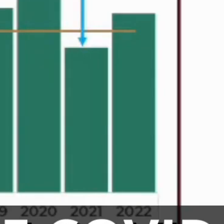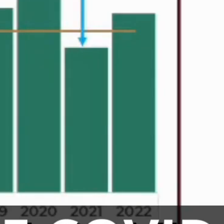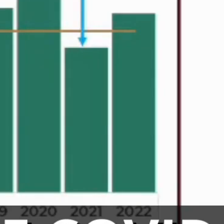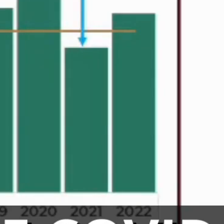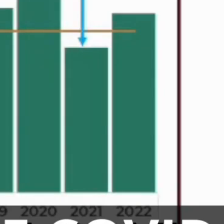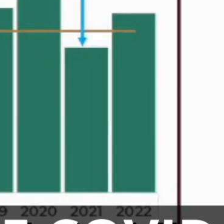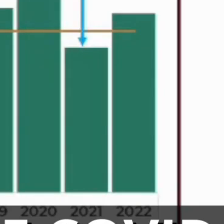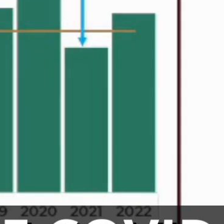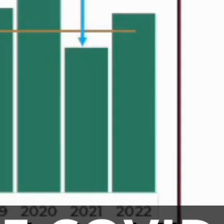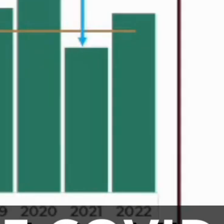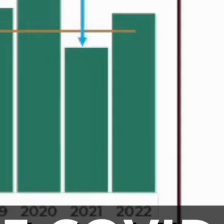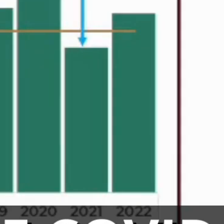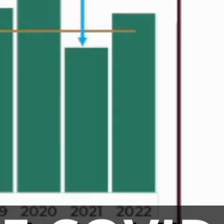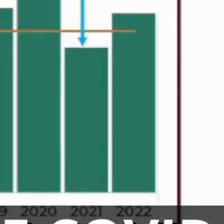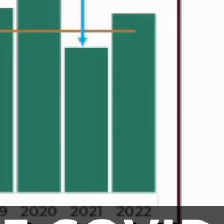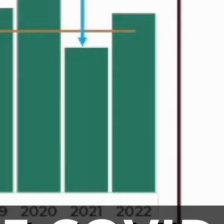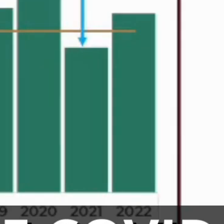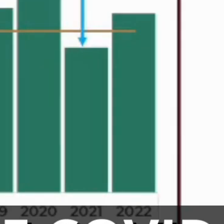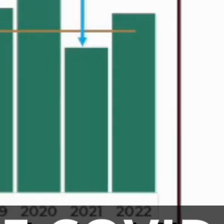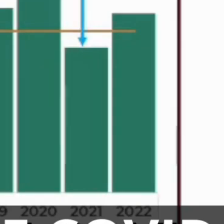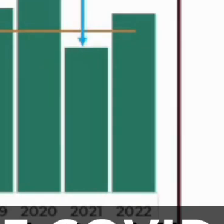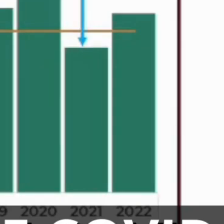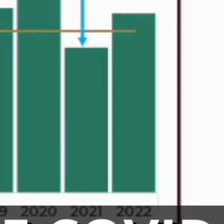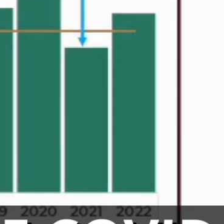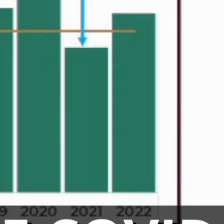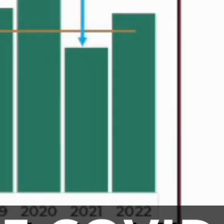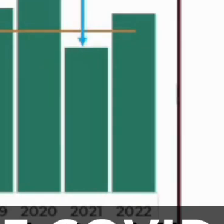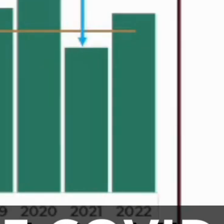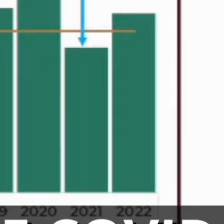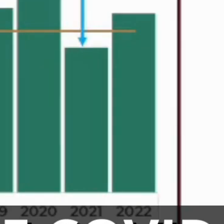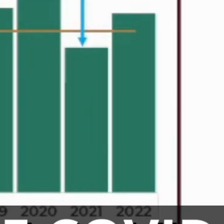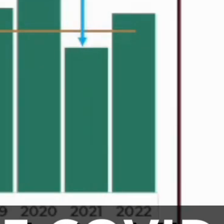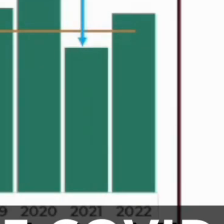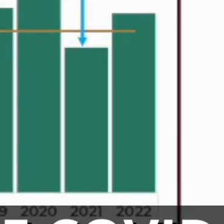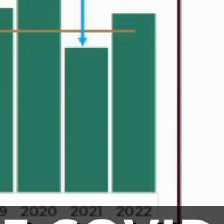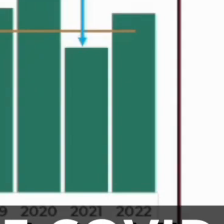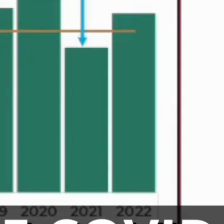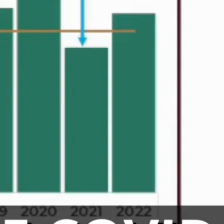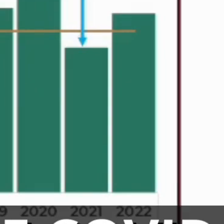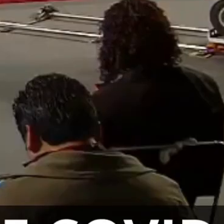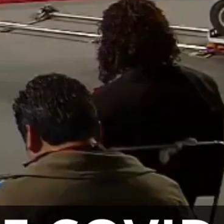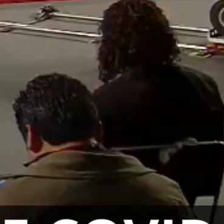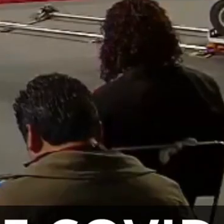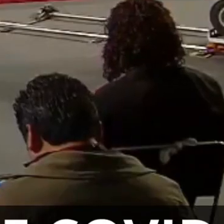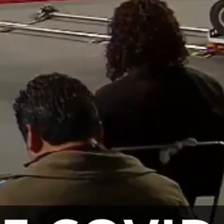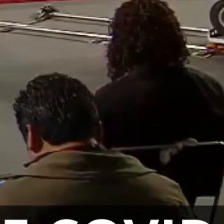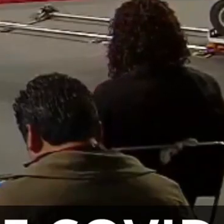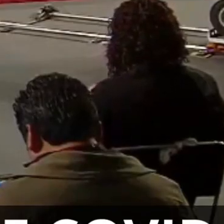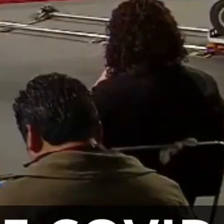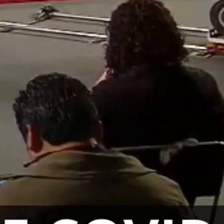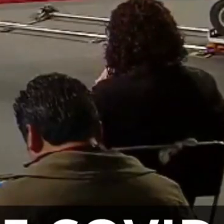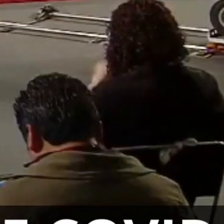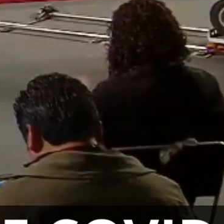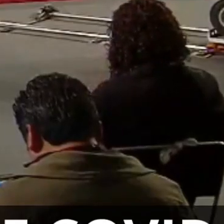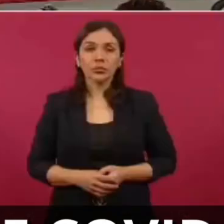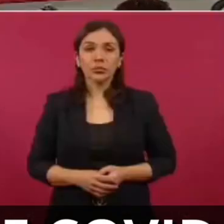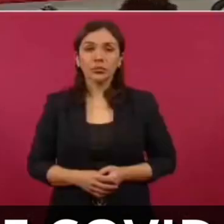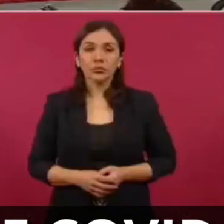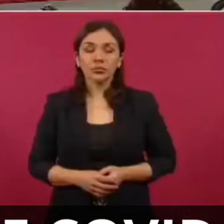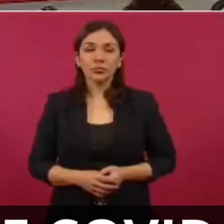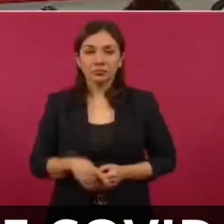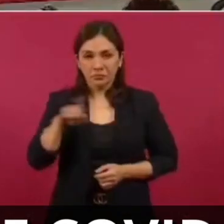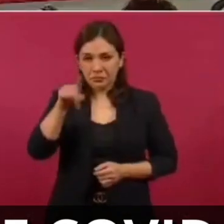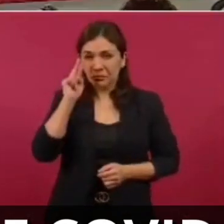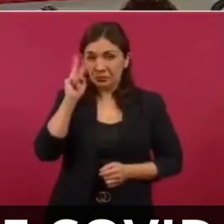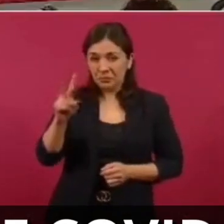de vacunas, ahí está en millones de dosis adquiridas, fluctúa de año a año. No es inusual que algunos años